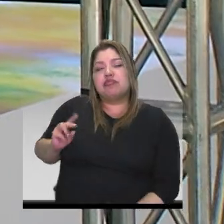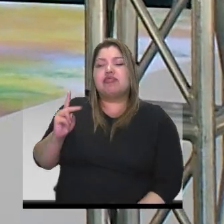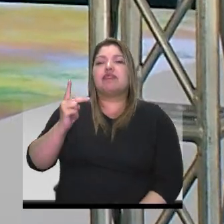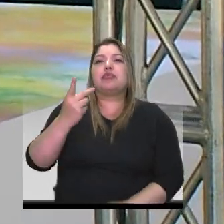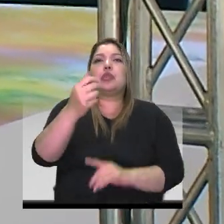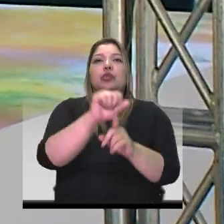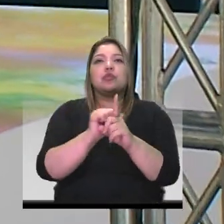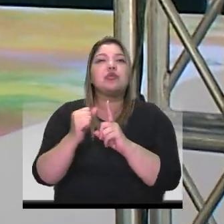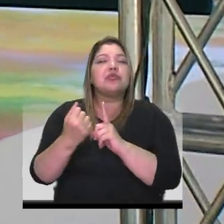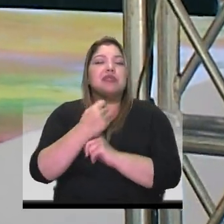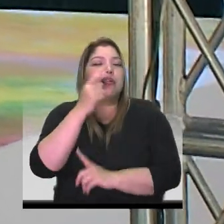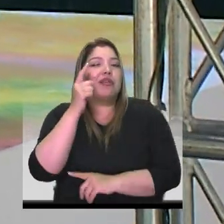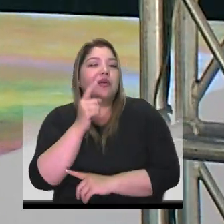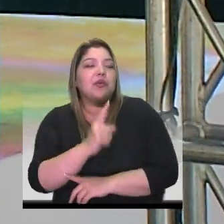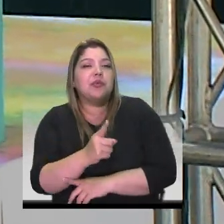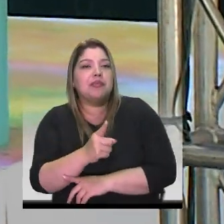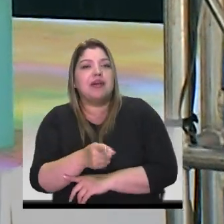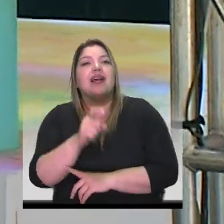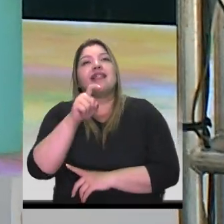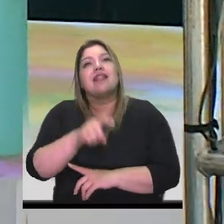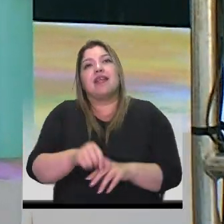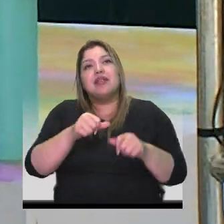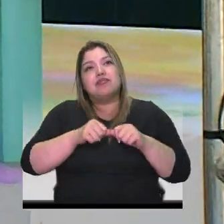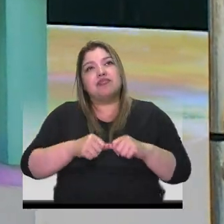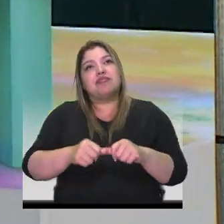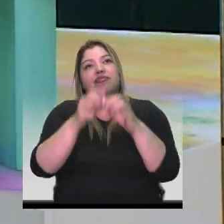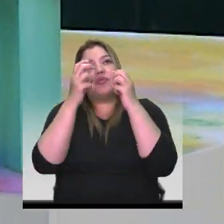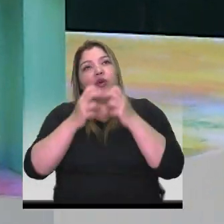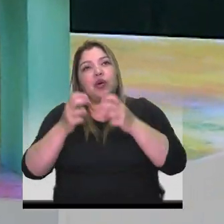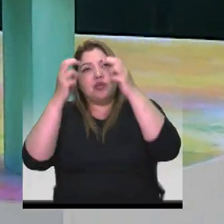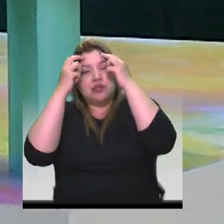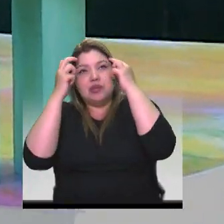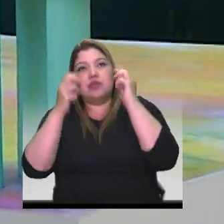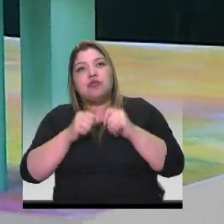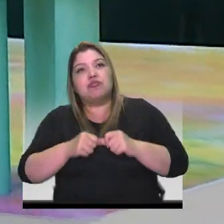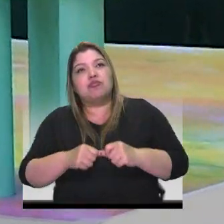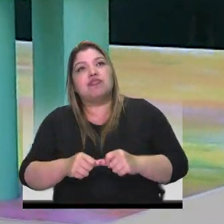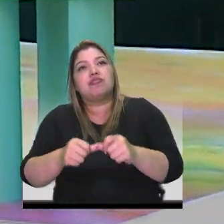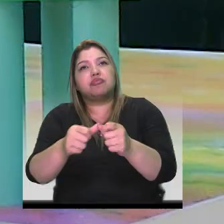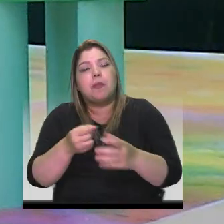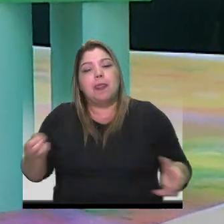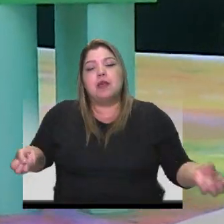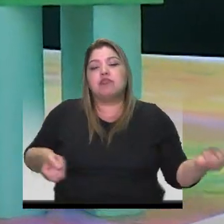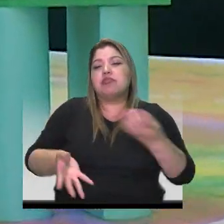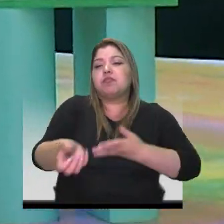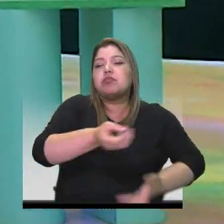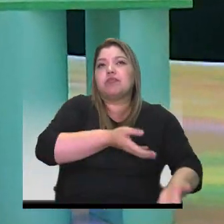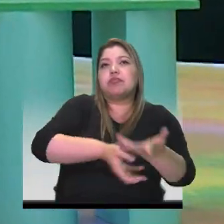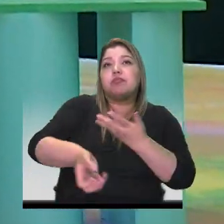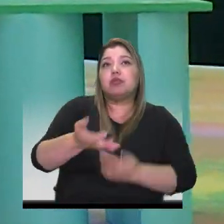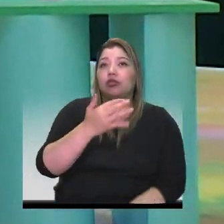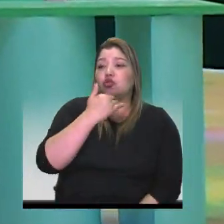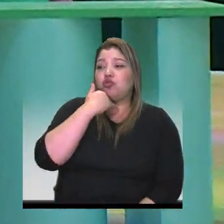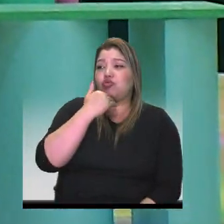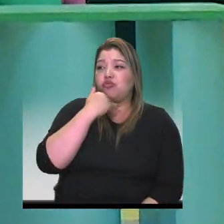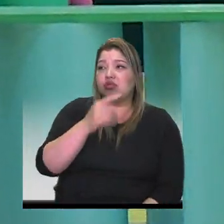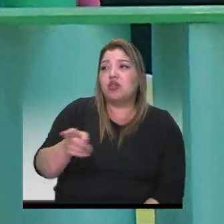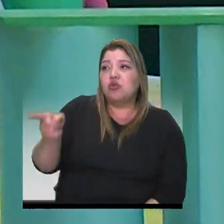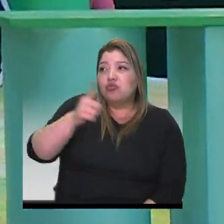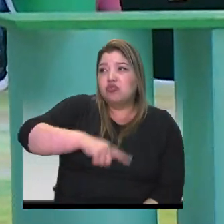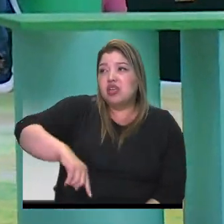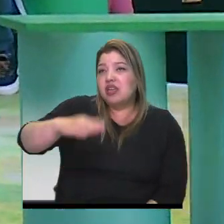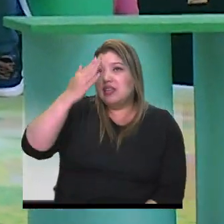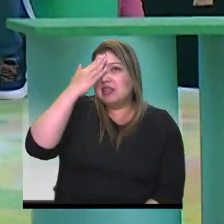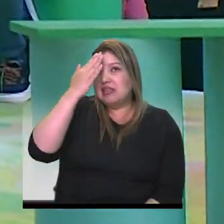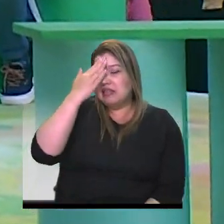Porque esa es la única manera como van a pervivir esos conocimientos. Entregándoselos entre ellos, pues no sé si para ustedes sea de conocimiento, pero eso cada